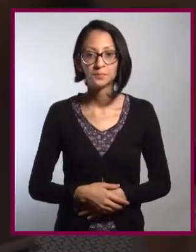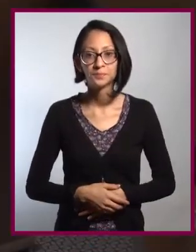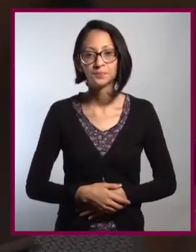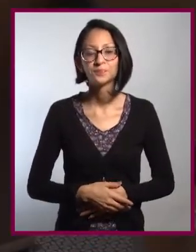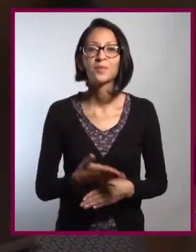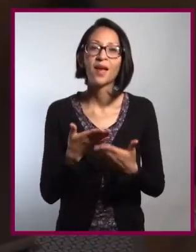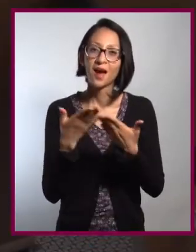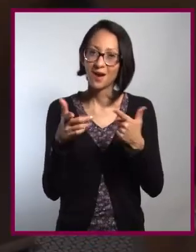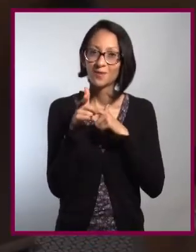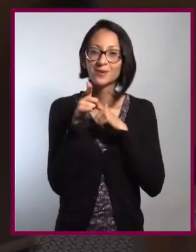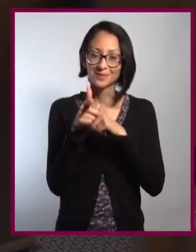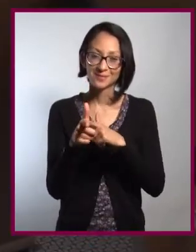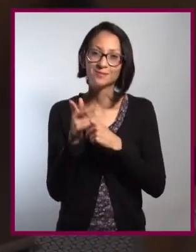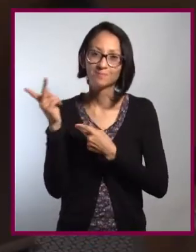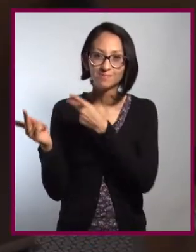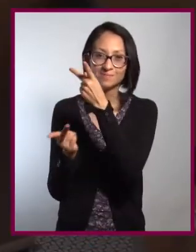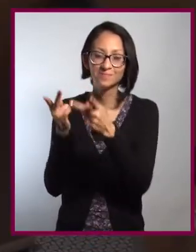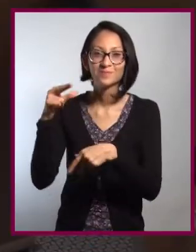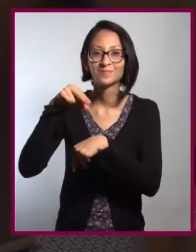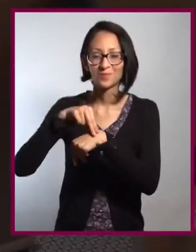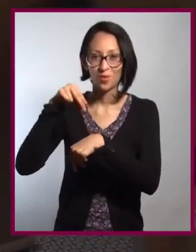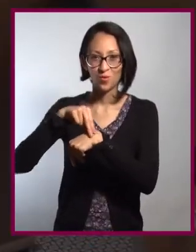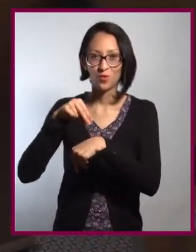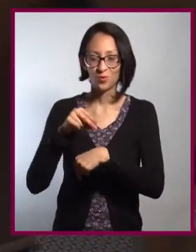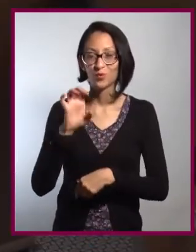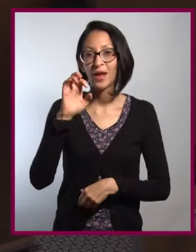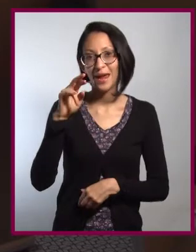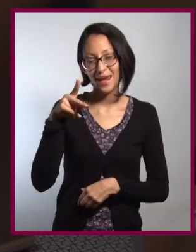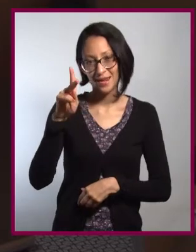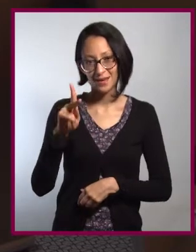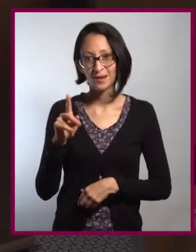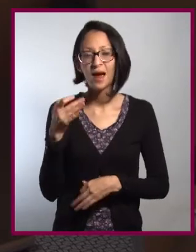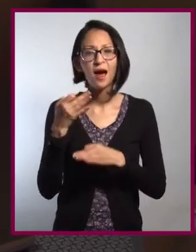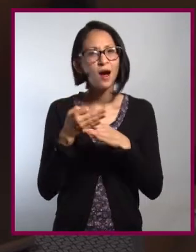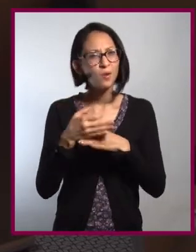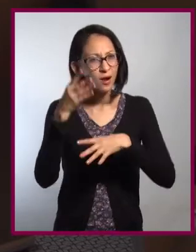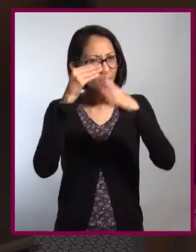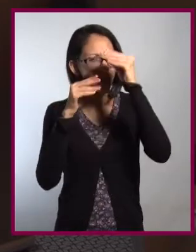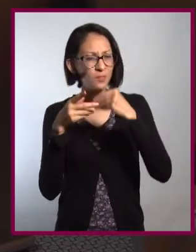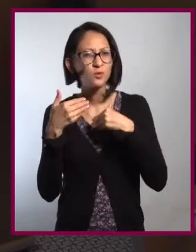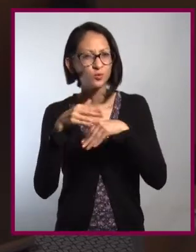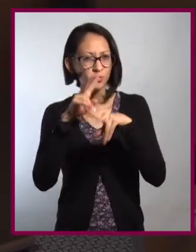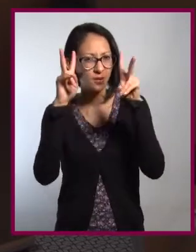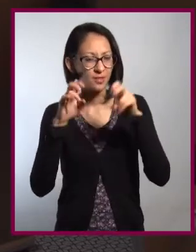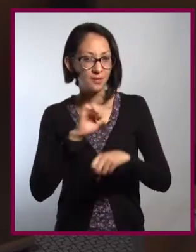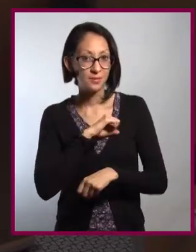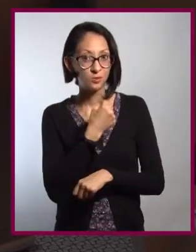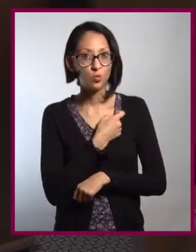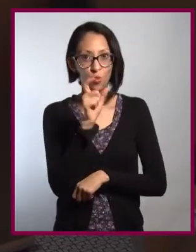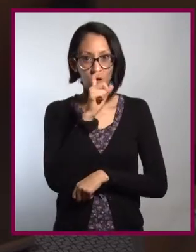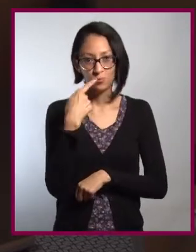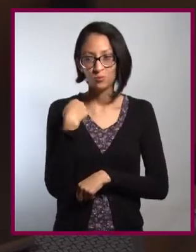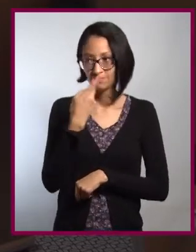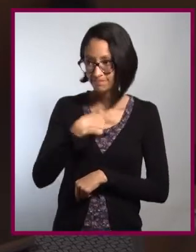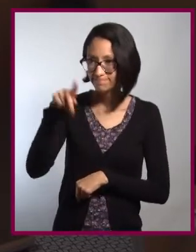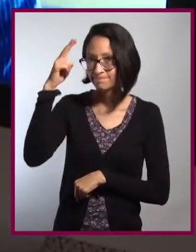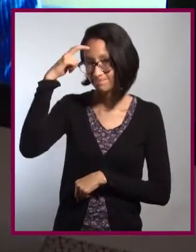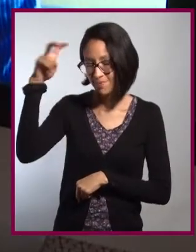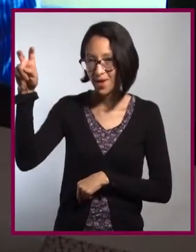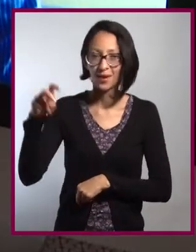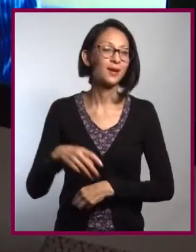Continuamos la entrevista con el doctor Eric Ochoa. Vamos a aprender sobre salud cuando viajamos. Doctor, muchas gracias por seguir con